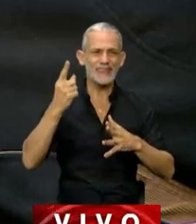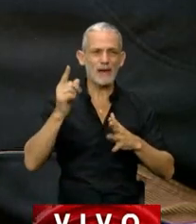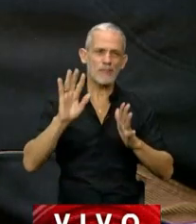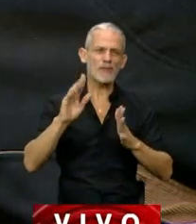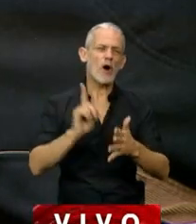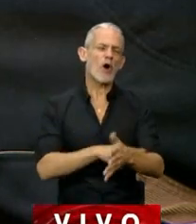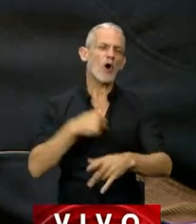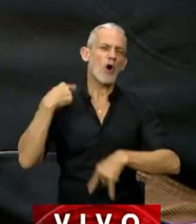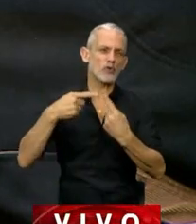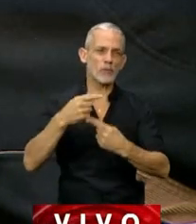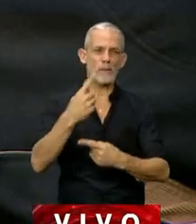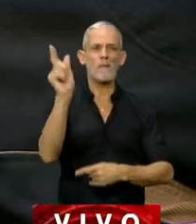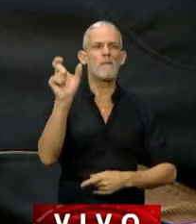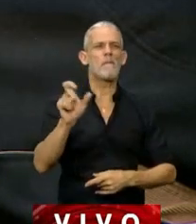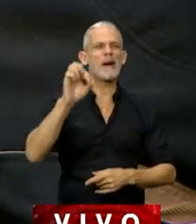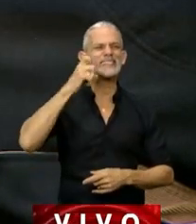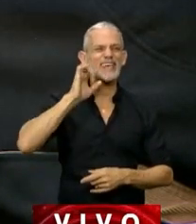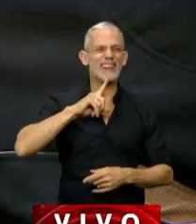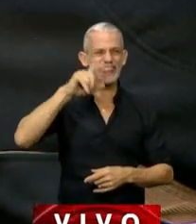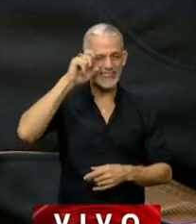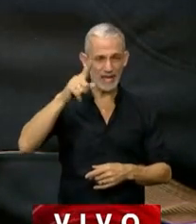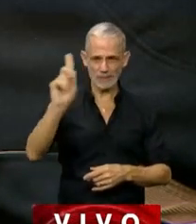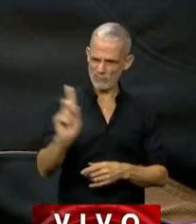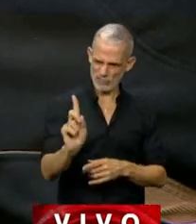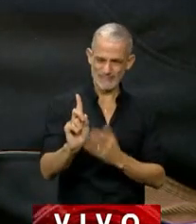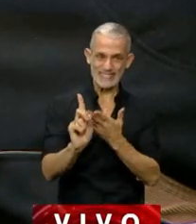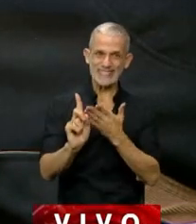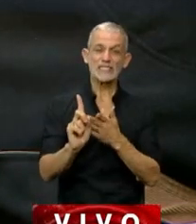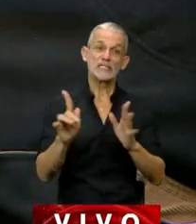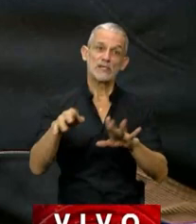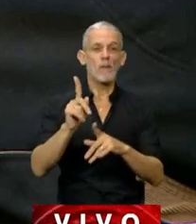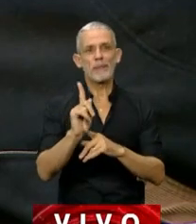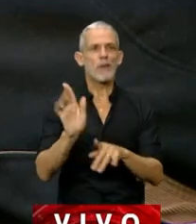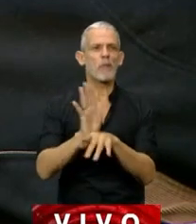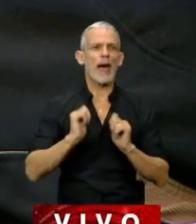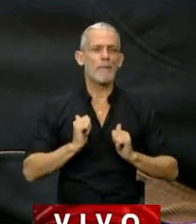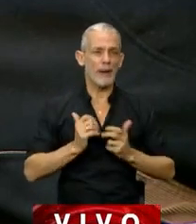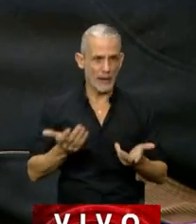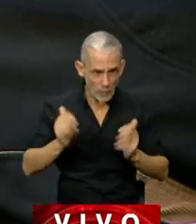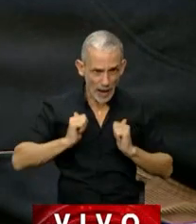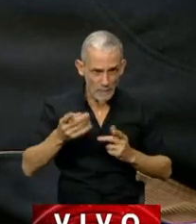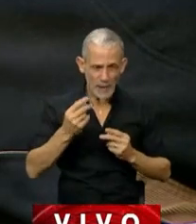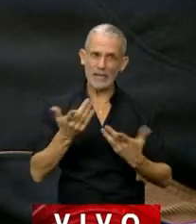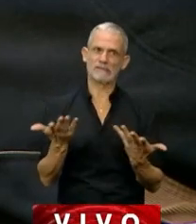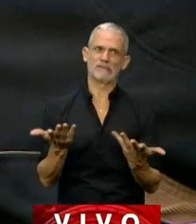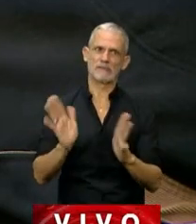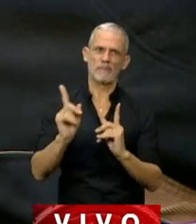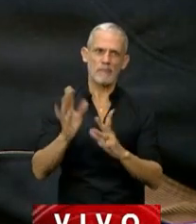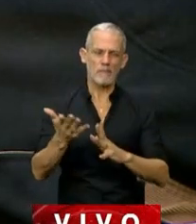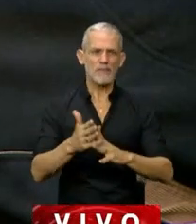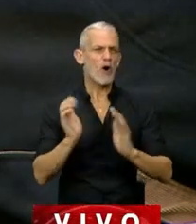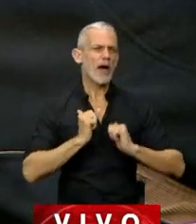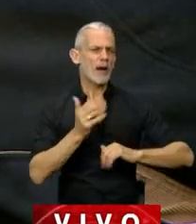y costumbres hablar del paciente, el paciente básicamente es el que espera, y acá particularmente en los cuidados paliativos